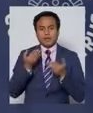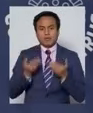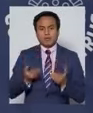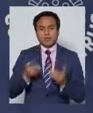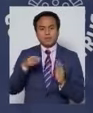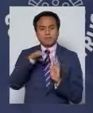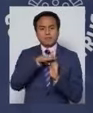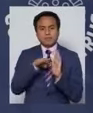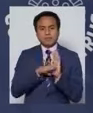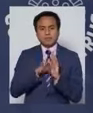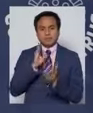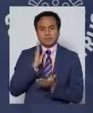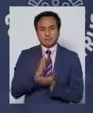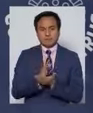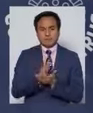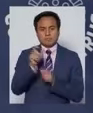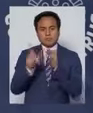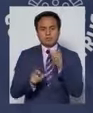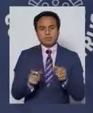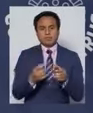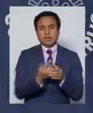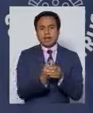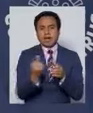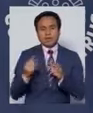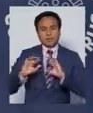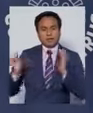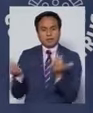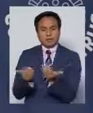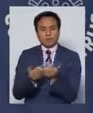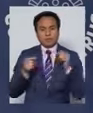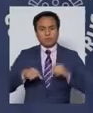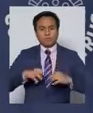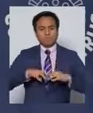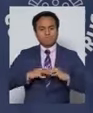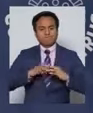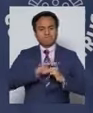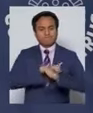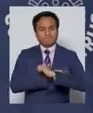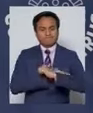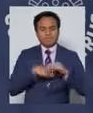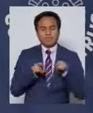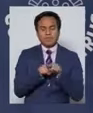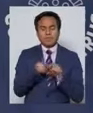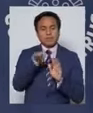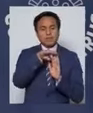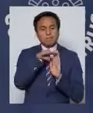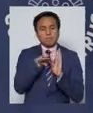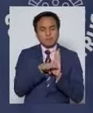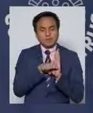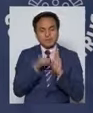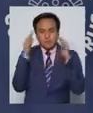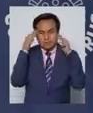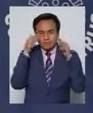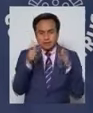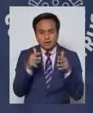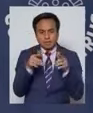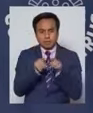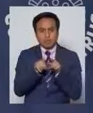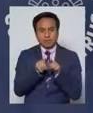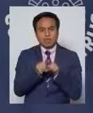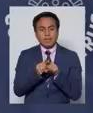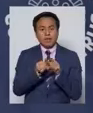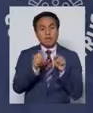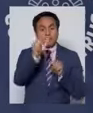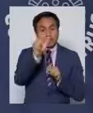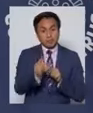tomando medidas muy estrictas para aislar a esas personas. Y hoy día hemos fortalecido una de las medidas centradas, que es aislar